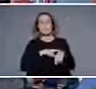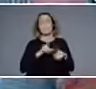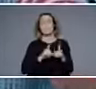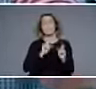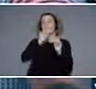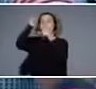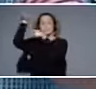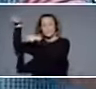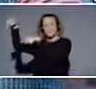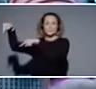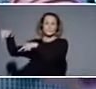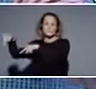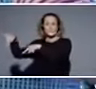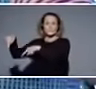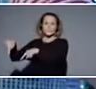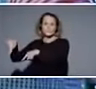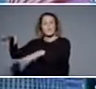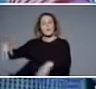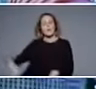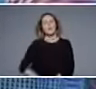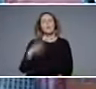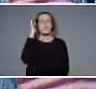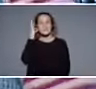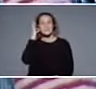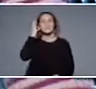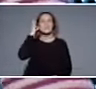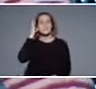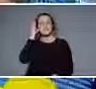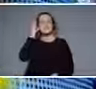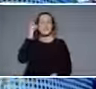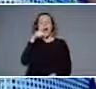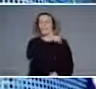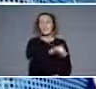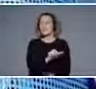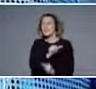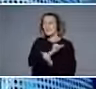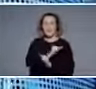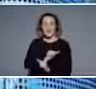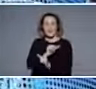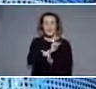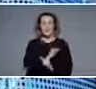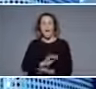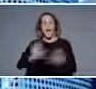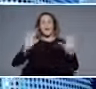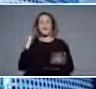le esperaba una princesa, y aunque este